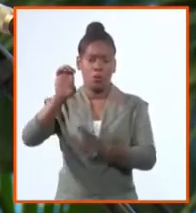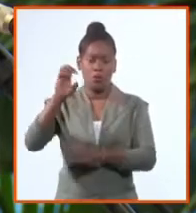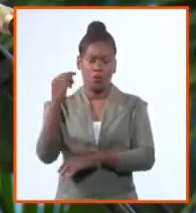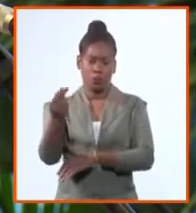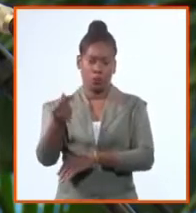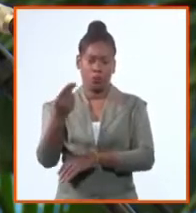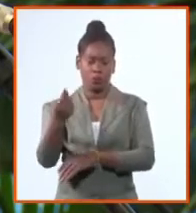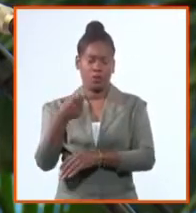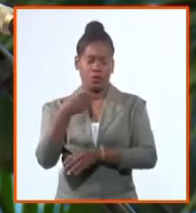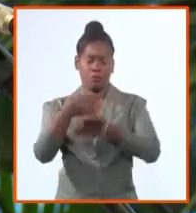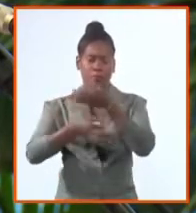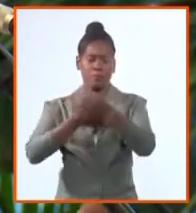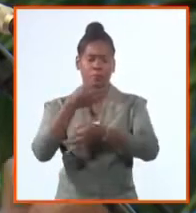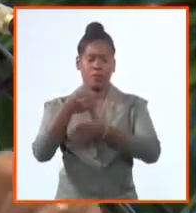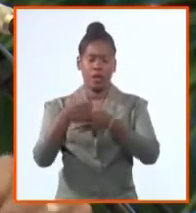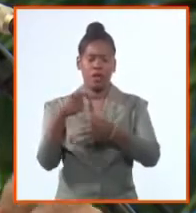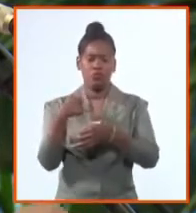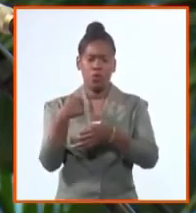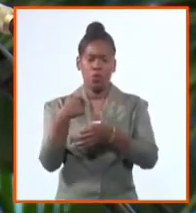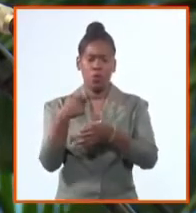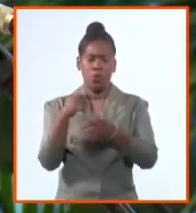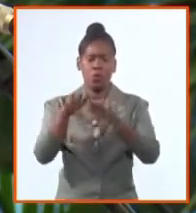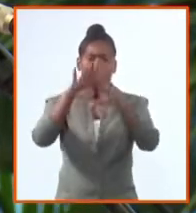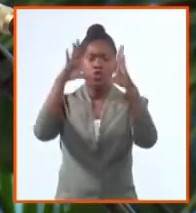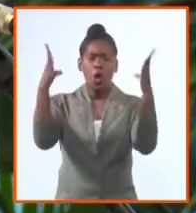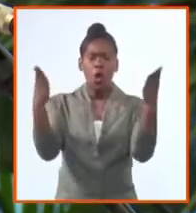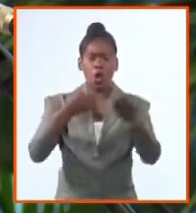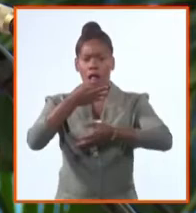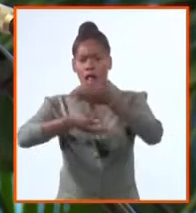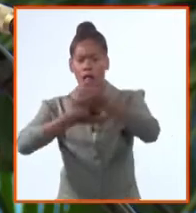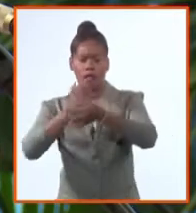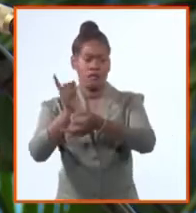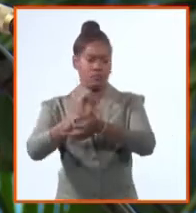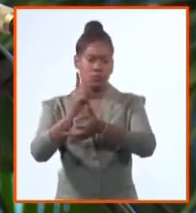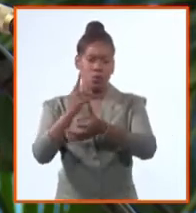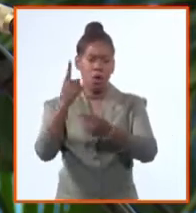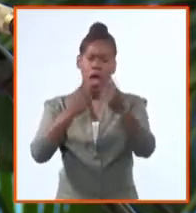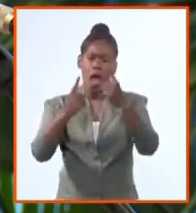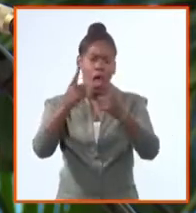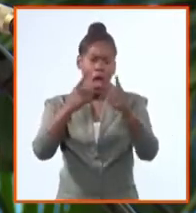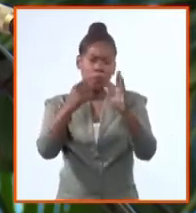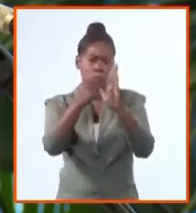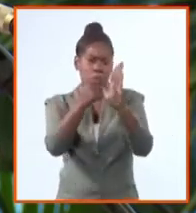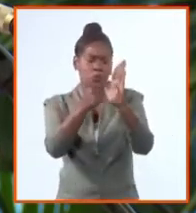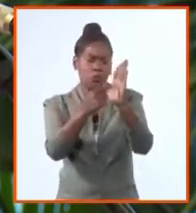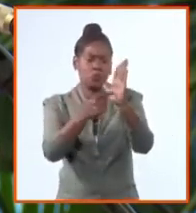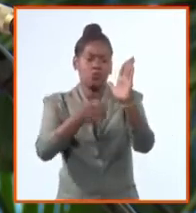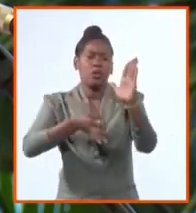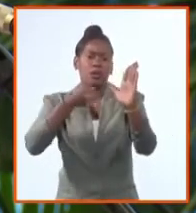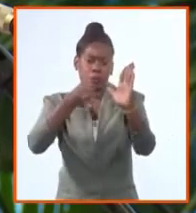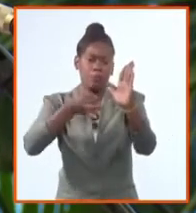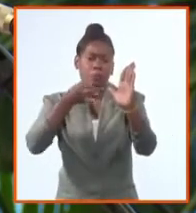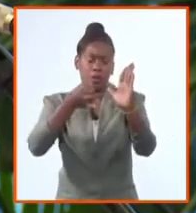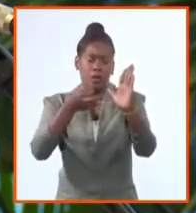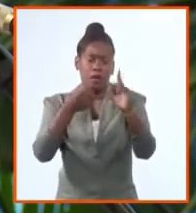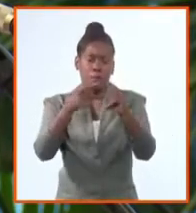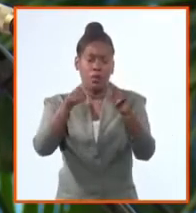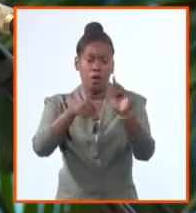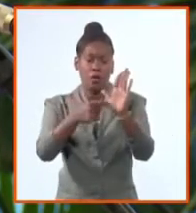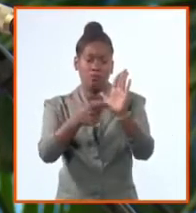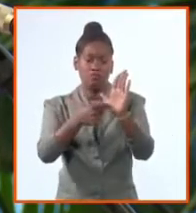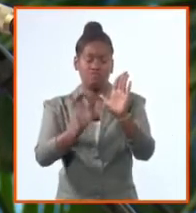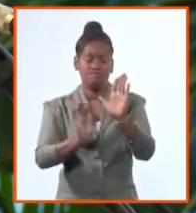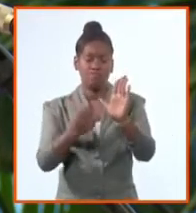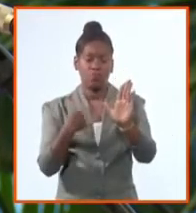Y quiero analizar algunos problemas que de manera general están presentes en estos